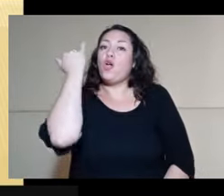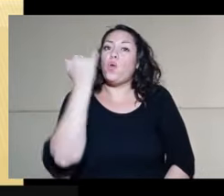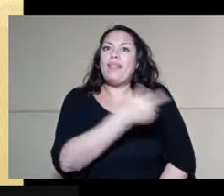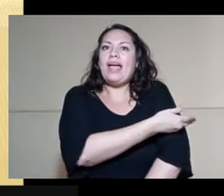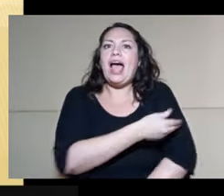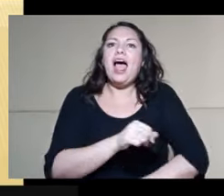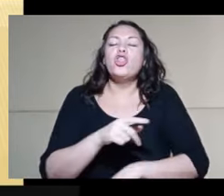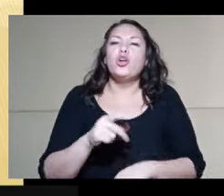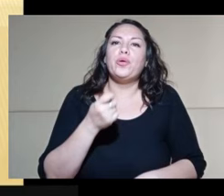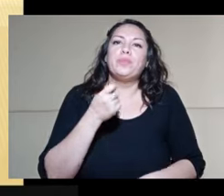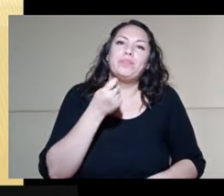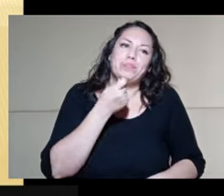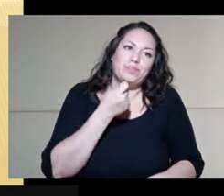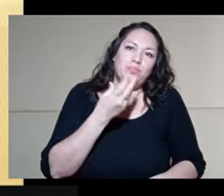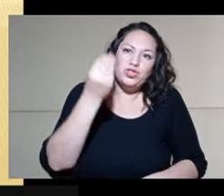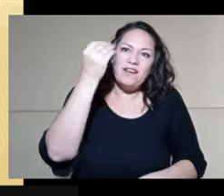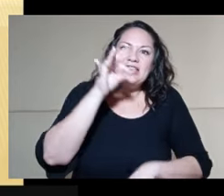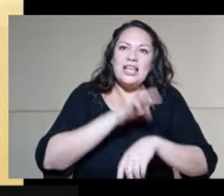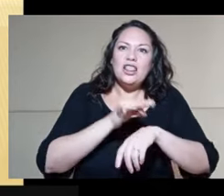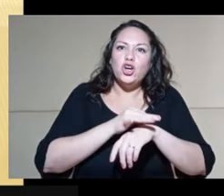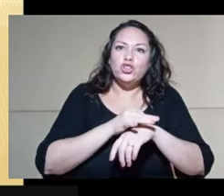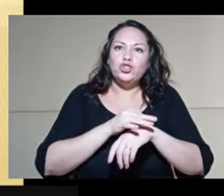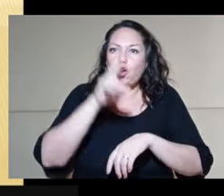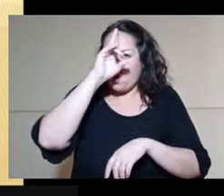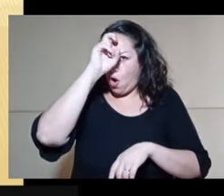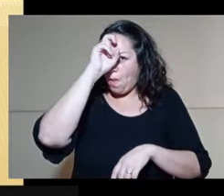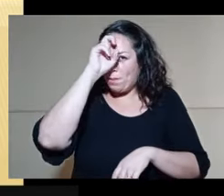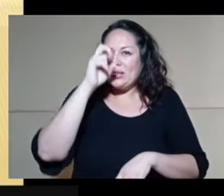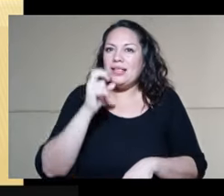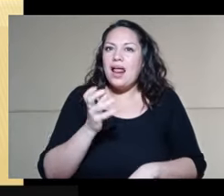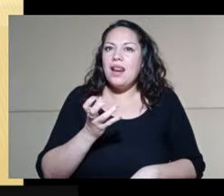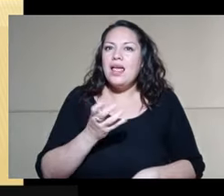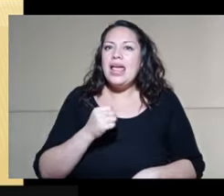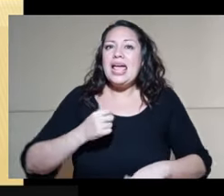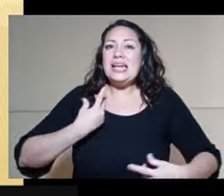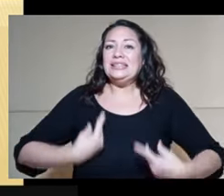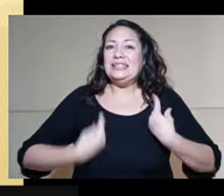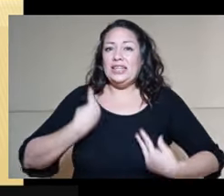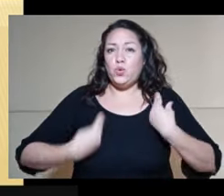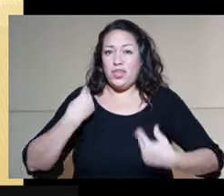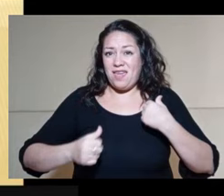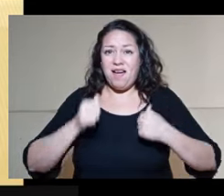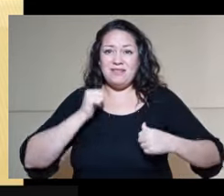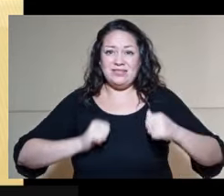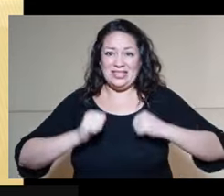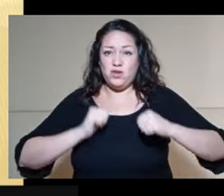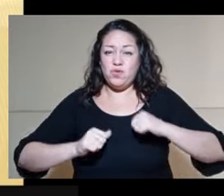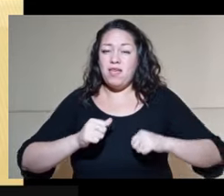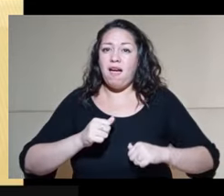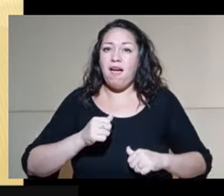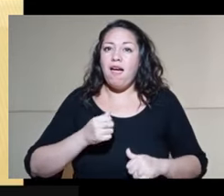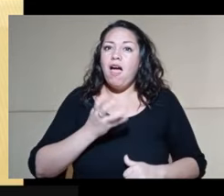mirando. Por eso nos tienen que anestesiar cuando nos van a hacer lesiones en la piel o una operación, porque tenemos terminaciones